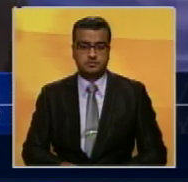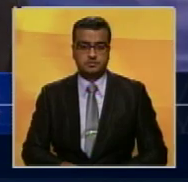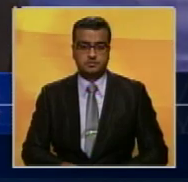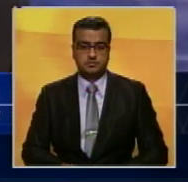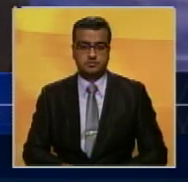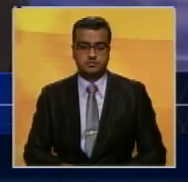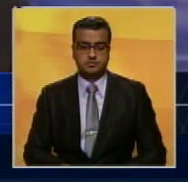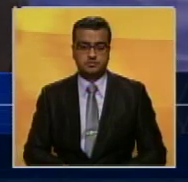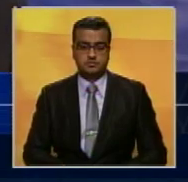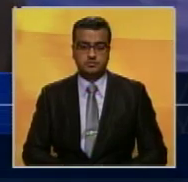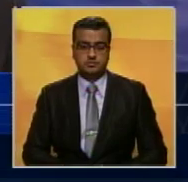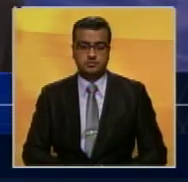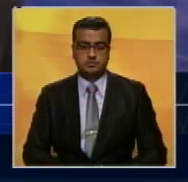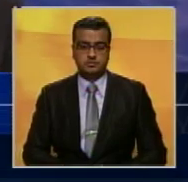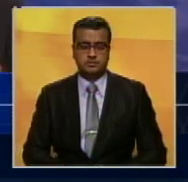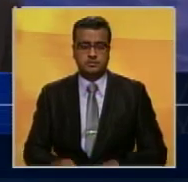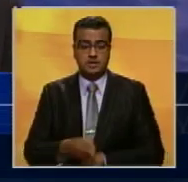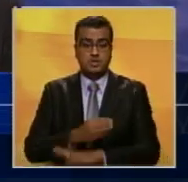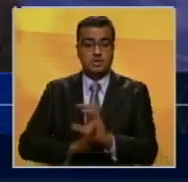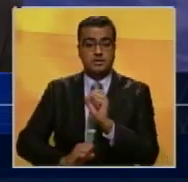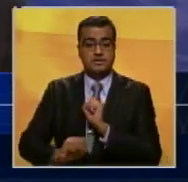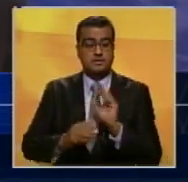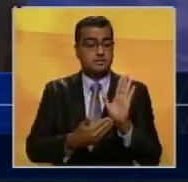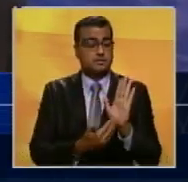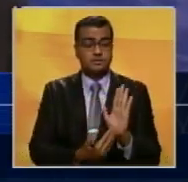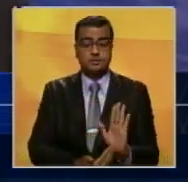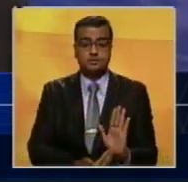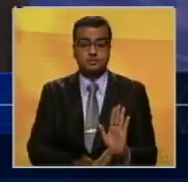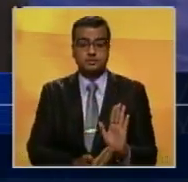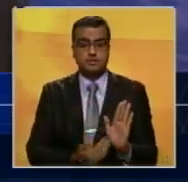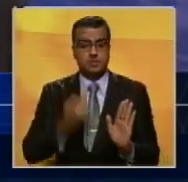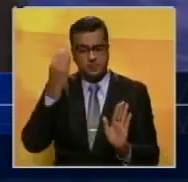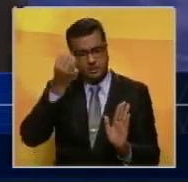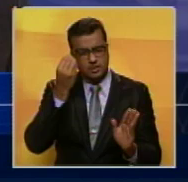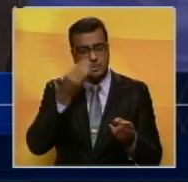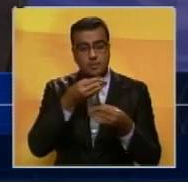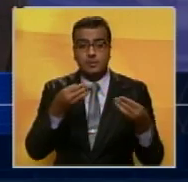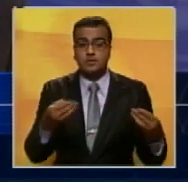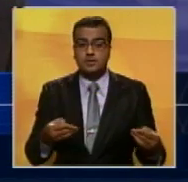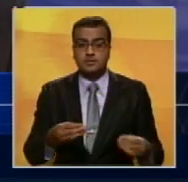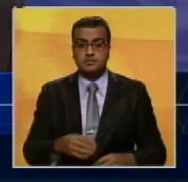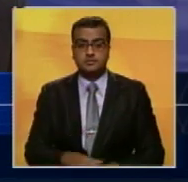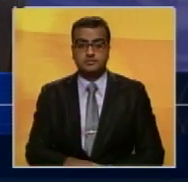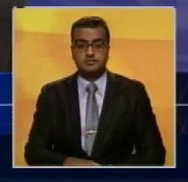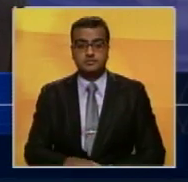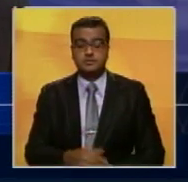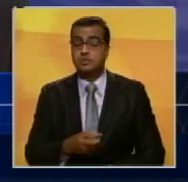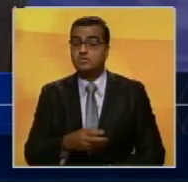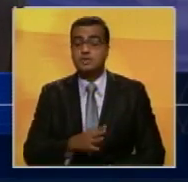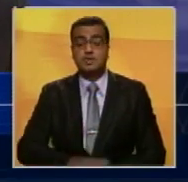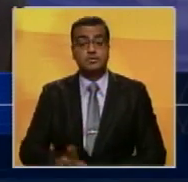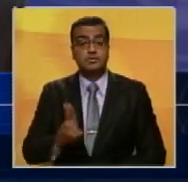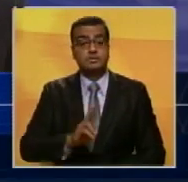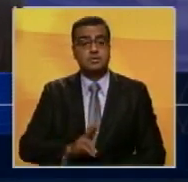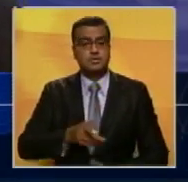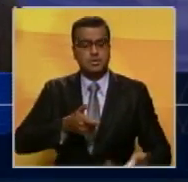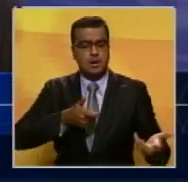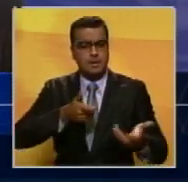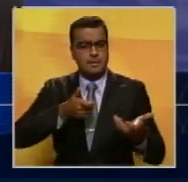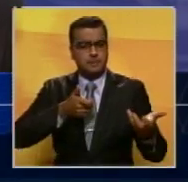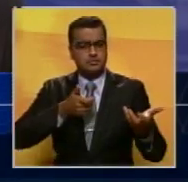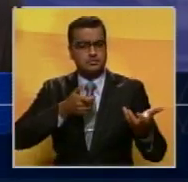El ministro de la Defensa planteó ante la opinión pública que no se estaban usando armas